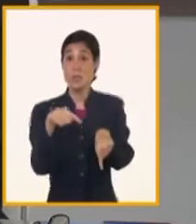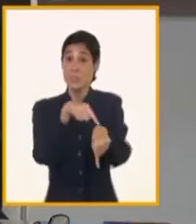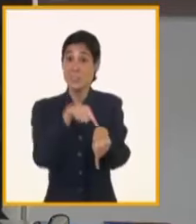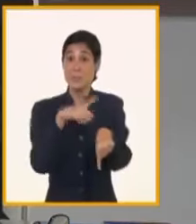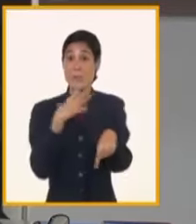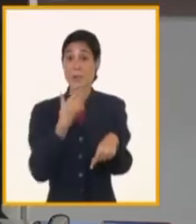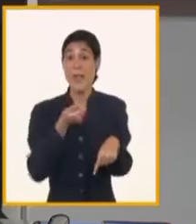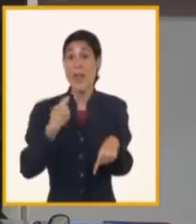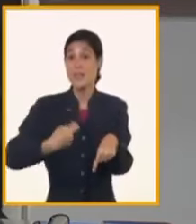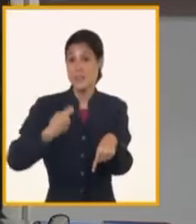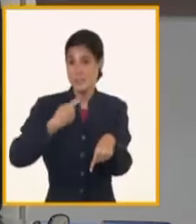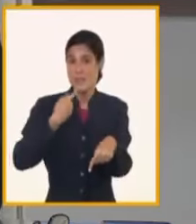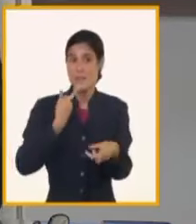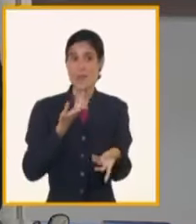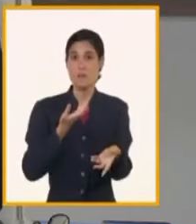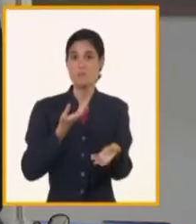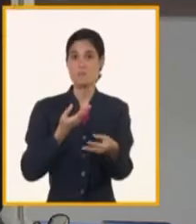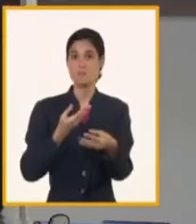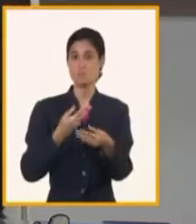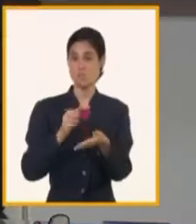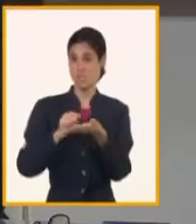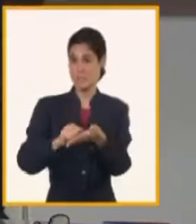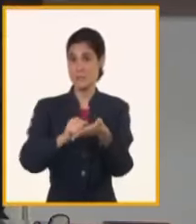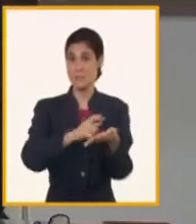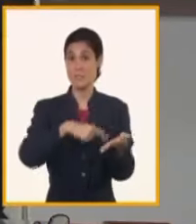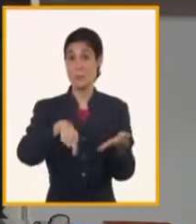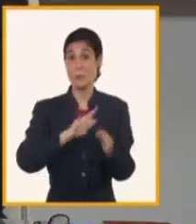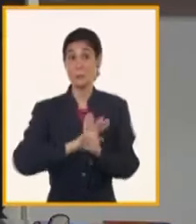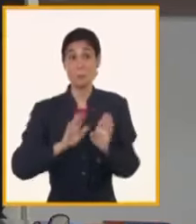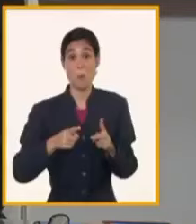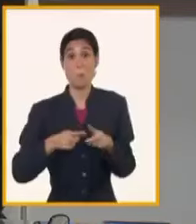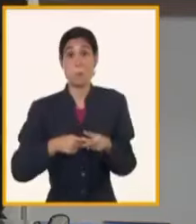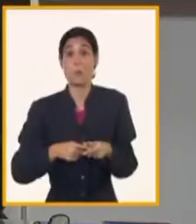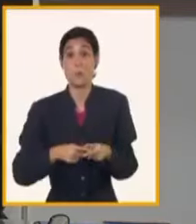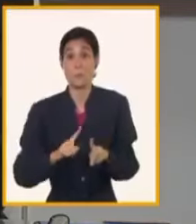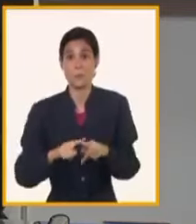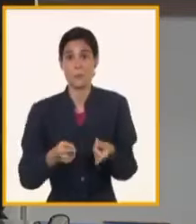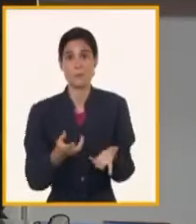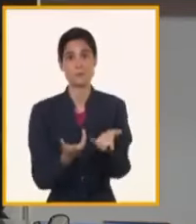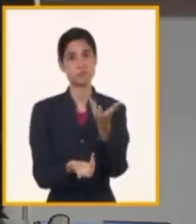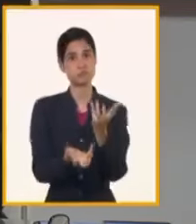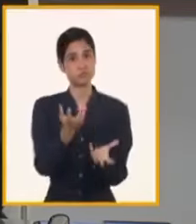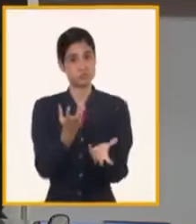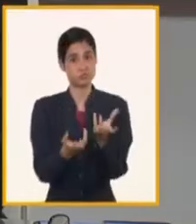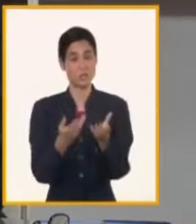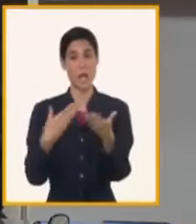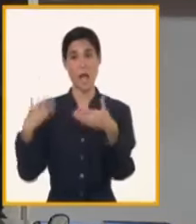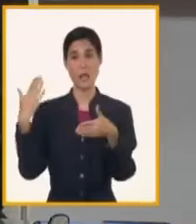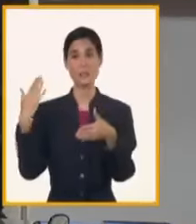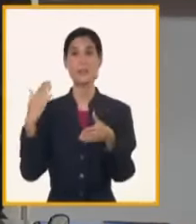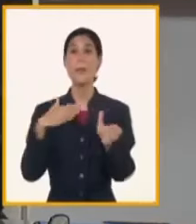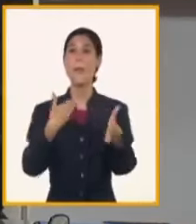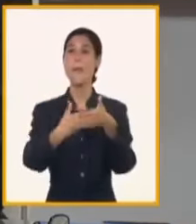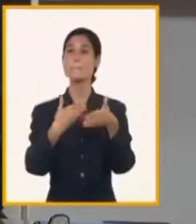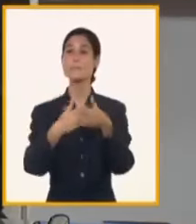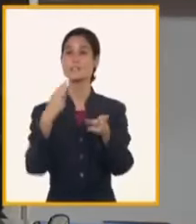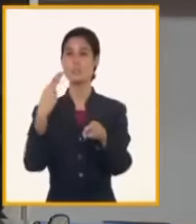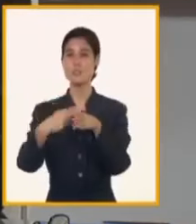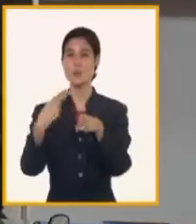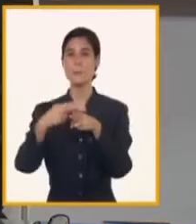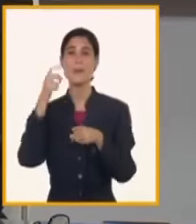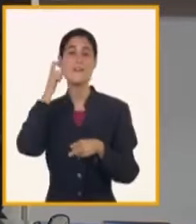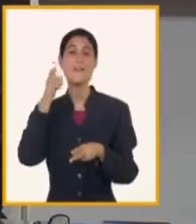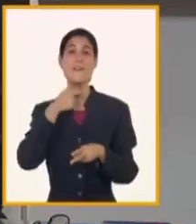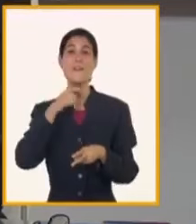Bueno e sí eh normalmente eh hacer una unidad nueva completa guitera